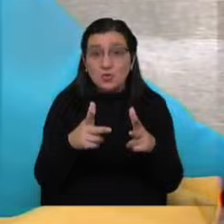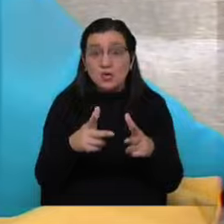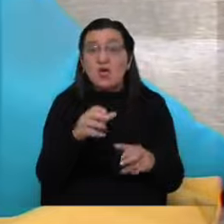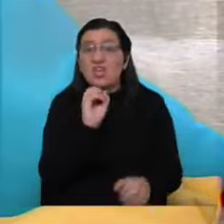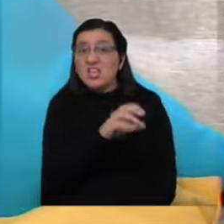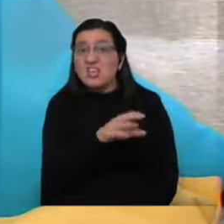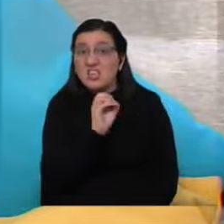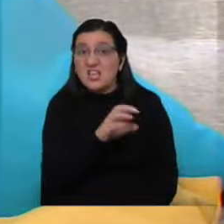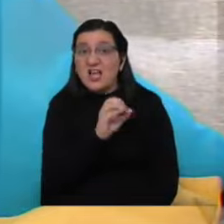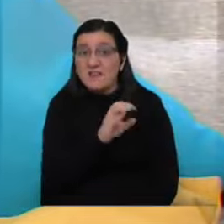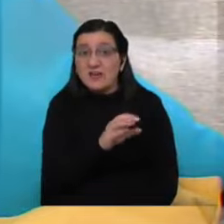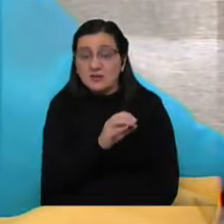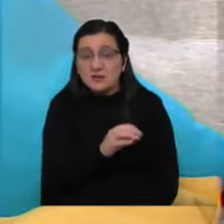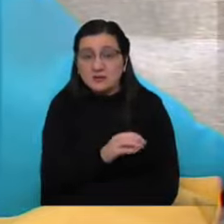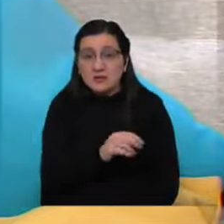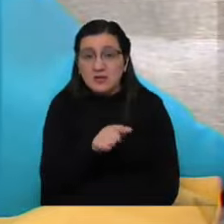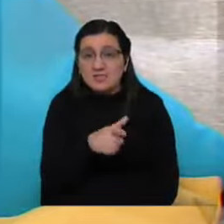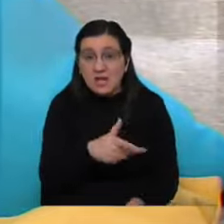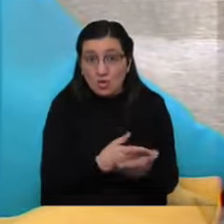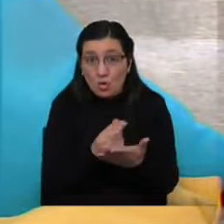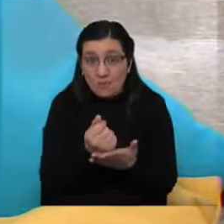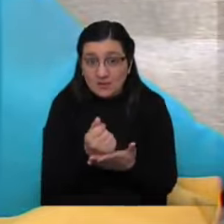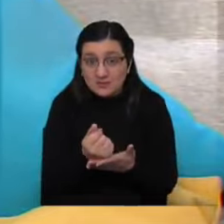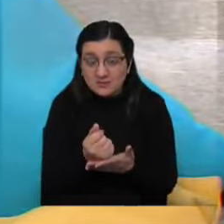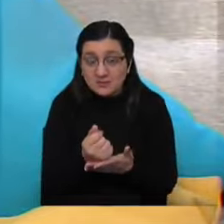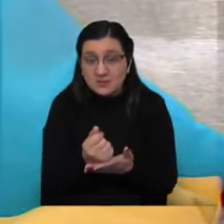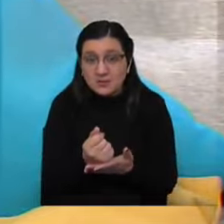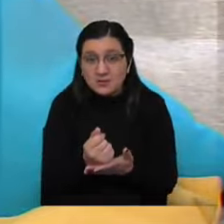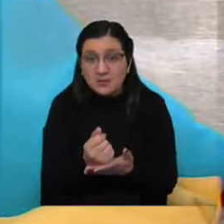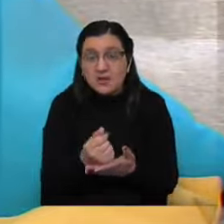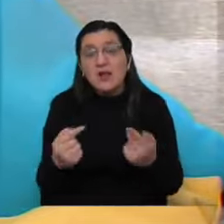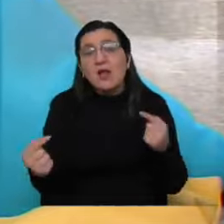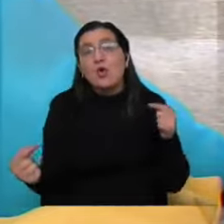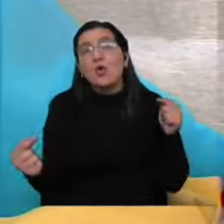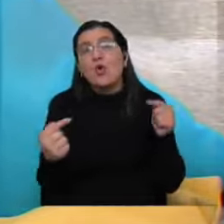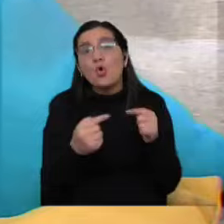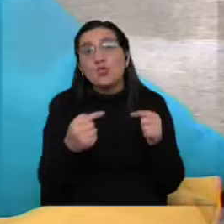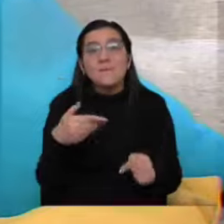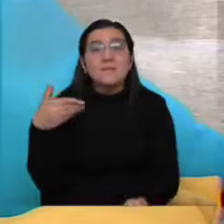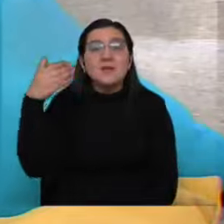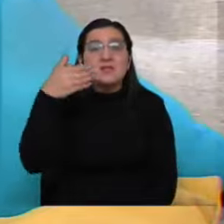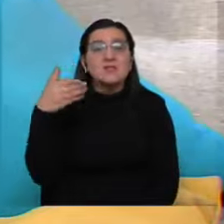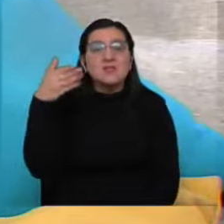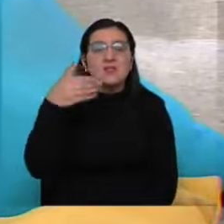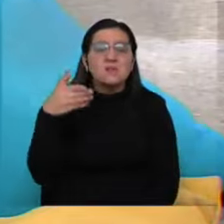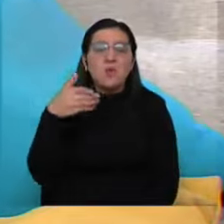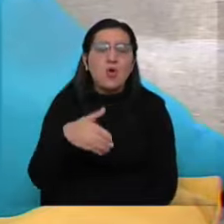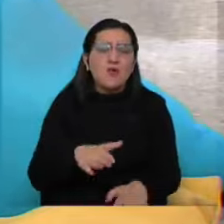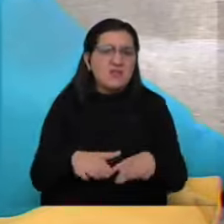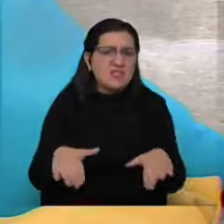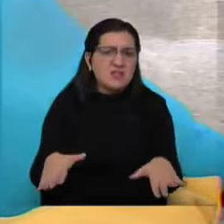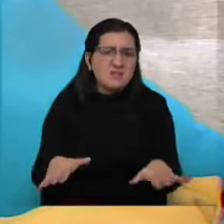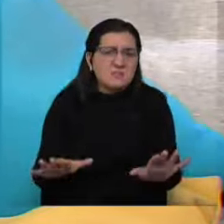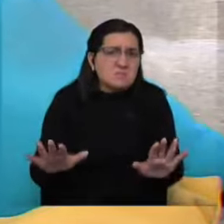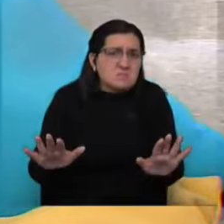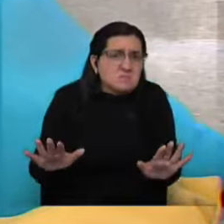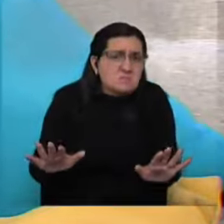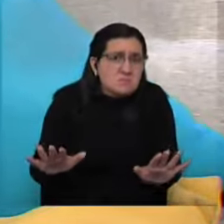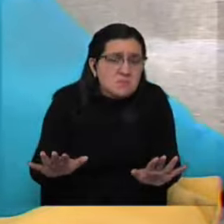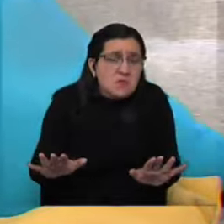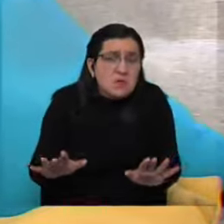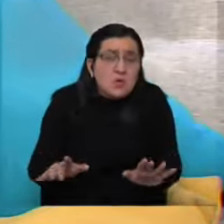criticaban estas estas compras eran de un antimilitarismo infantil desacreditando cualquier cuestionamiento que se le